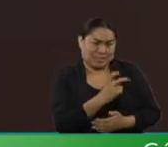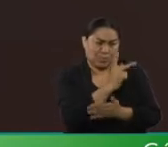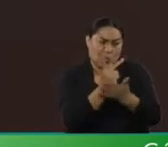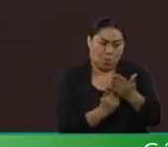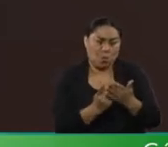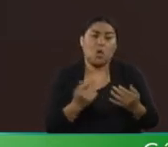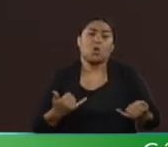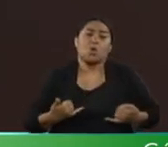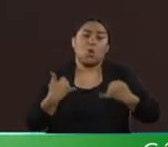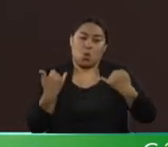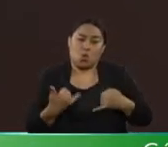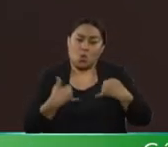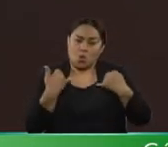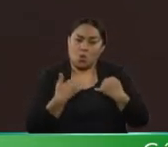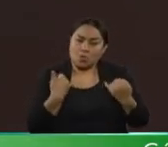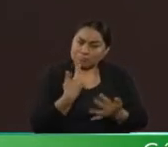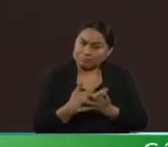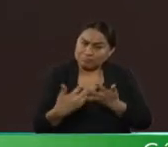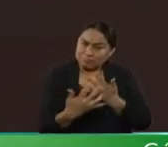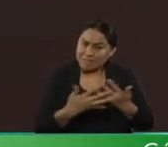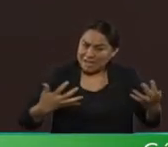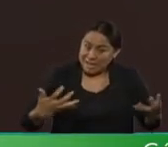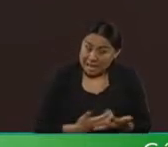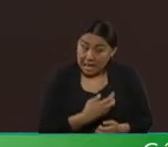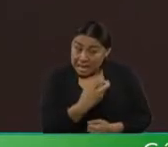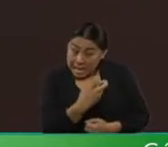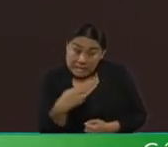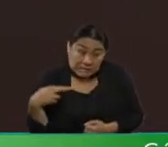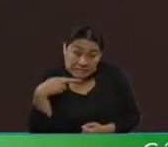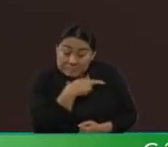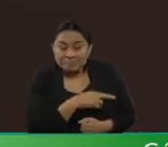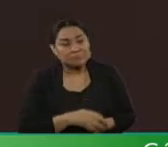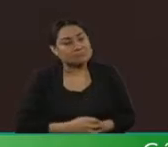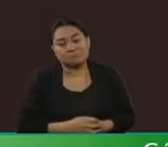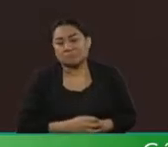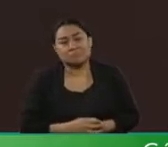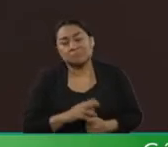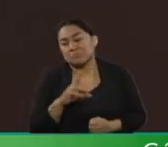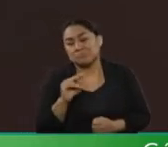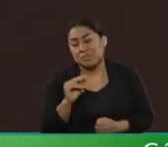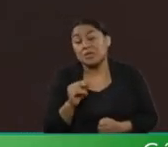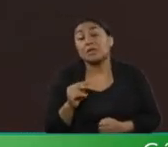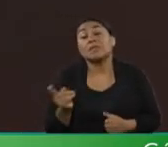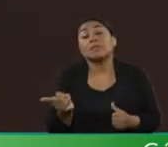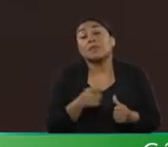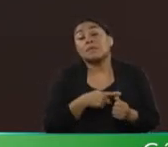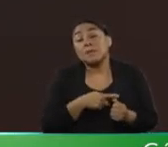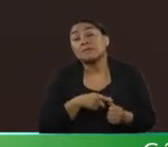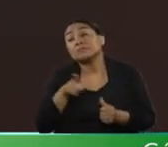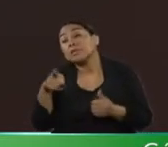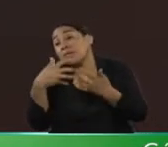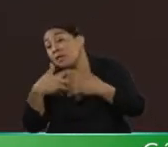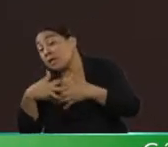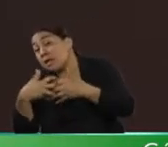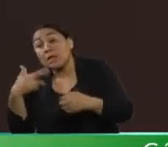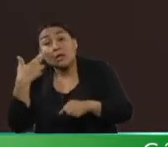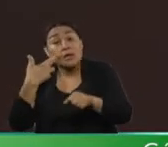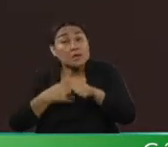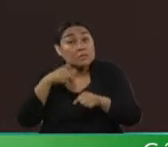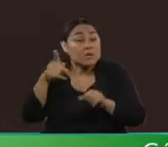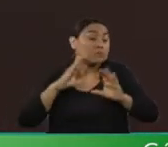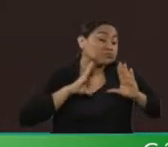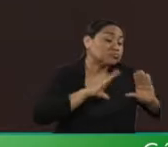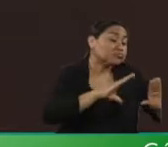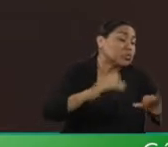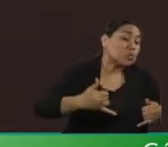construyendo el futuro no tiene efectividad porque depende en gran medida del compromiso de las empresas para capacitar